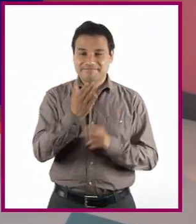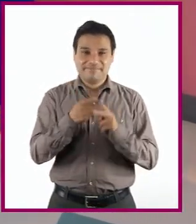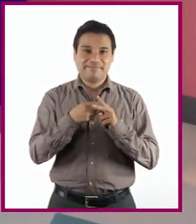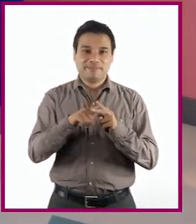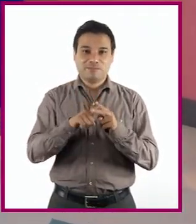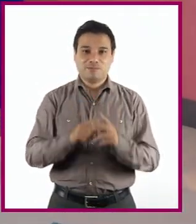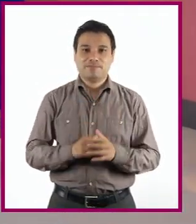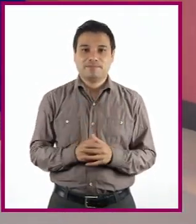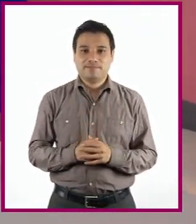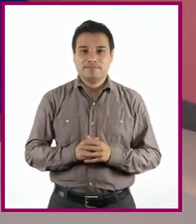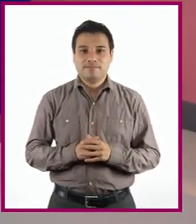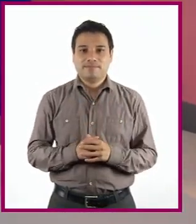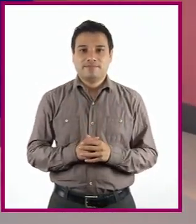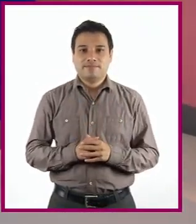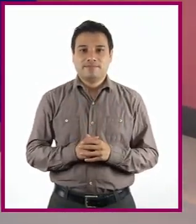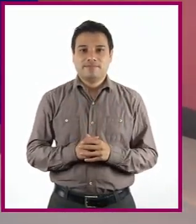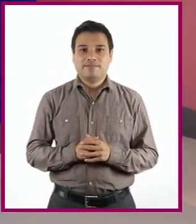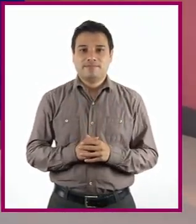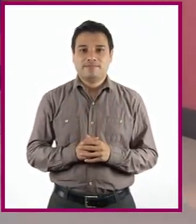iniciemos.